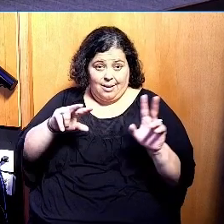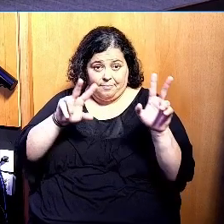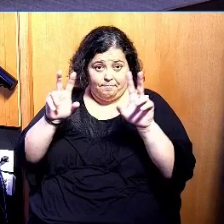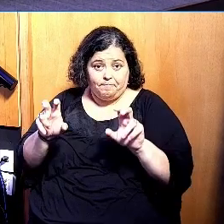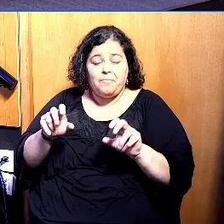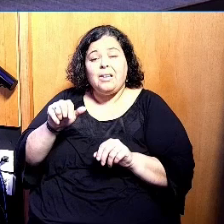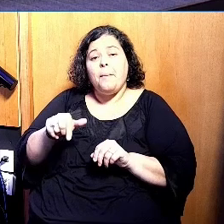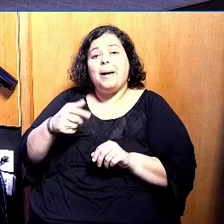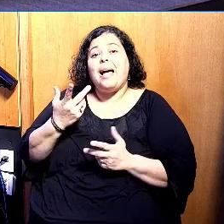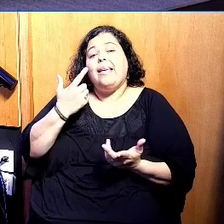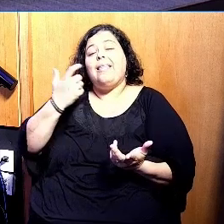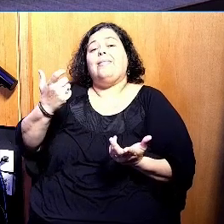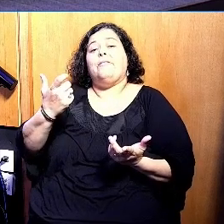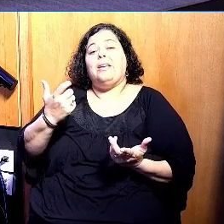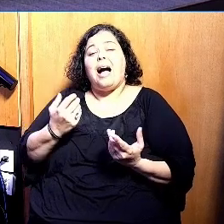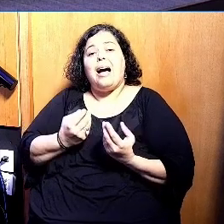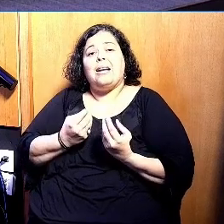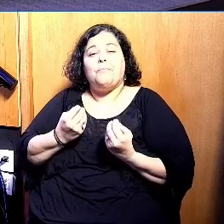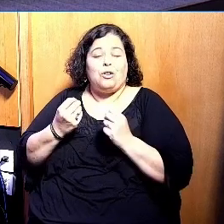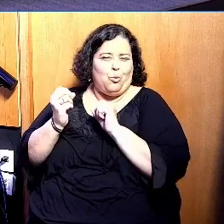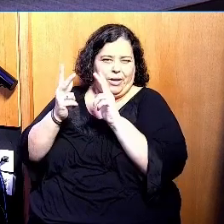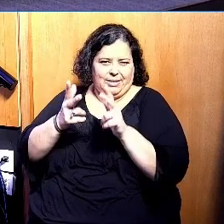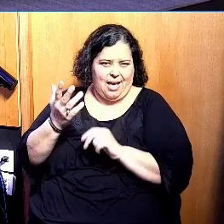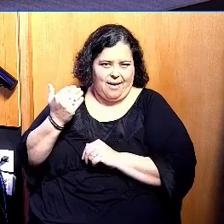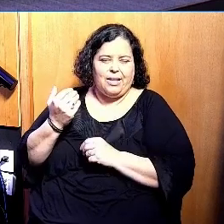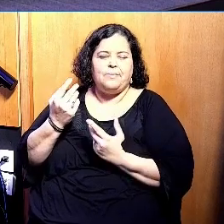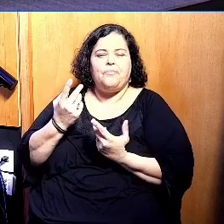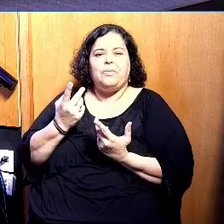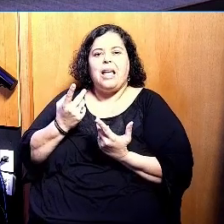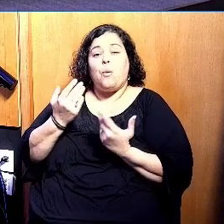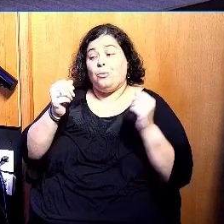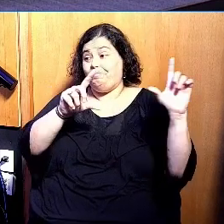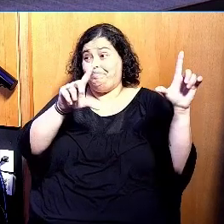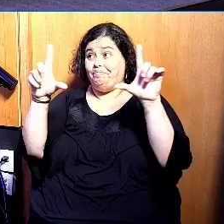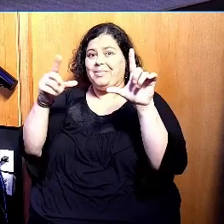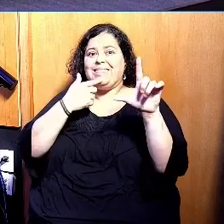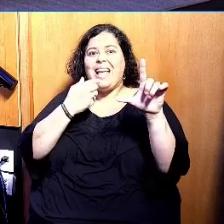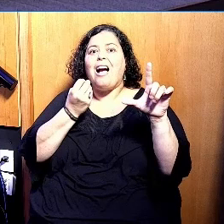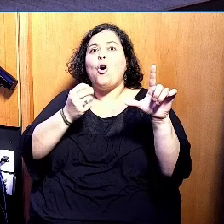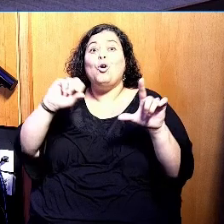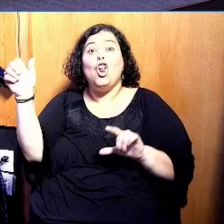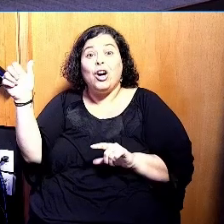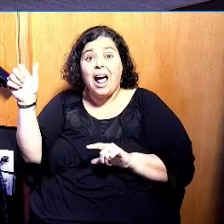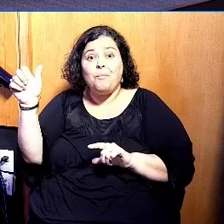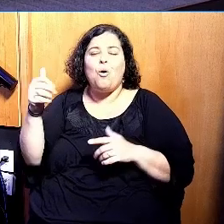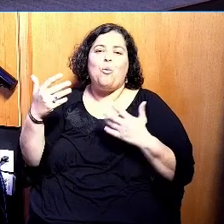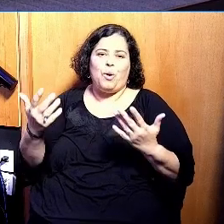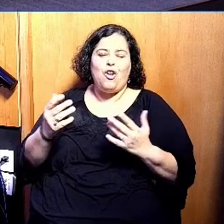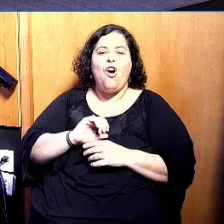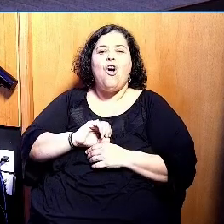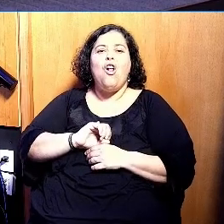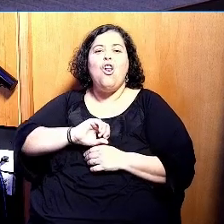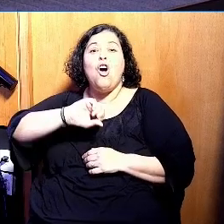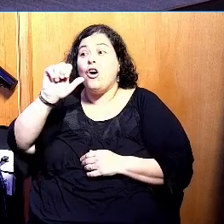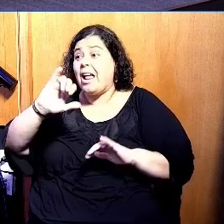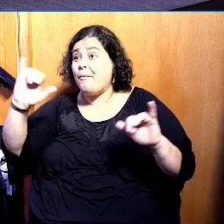un poco de identificar, como les decía, o sea, cuando estaba en la diapo decía cómo lo logramos no es un punto y ya terminamos, sino